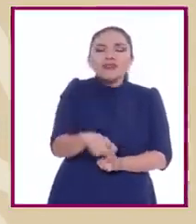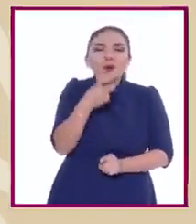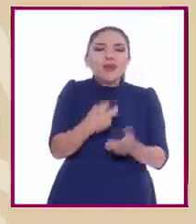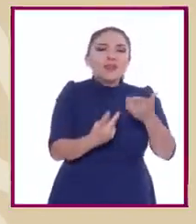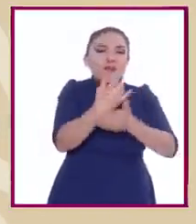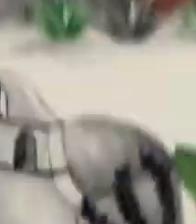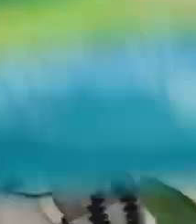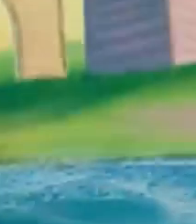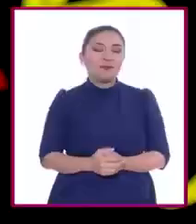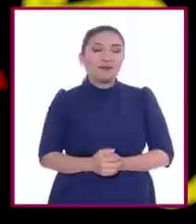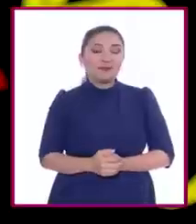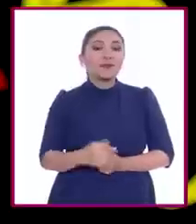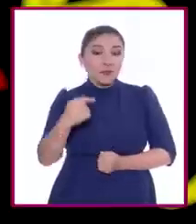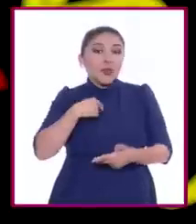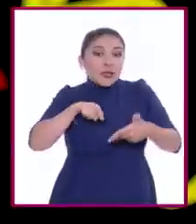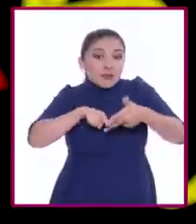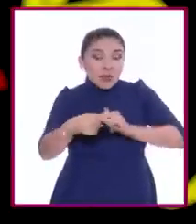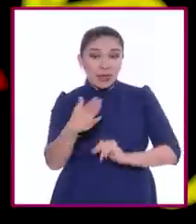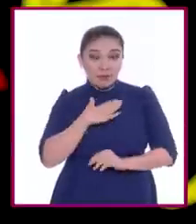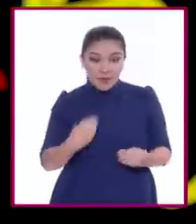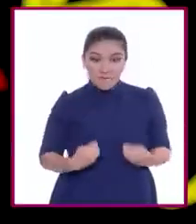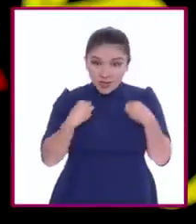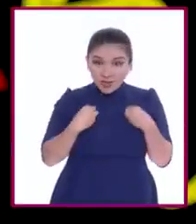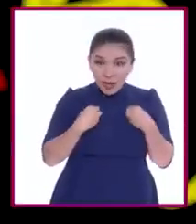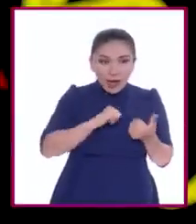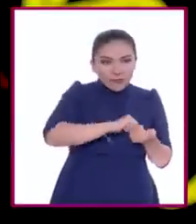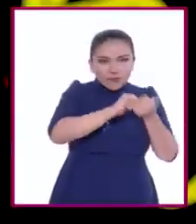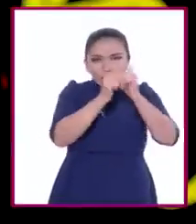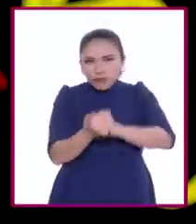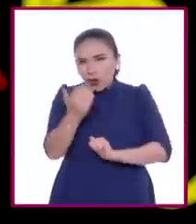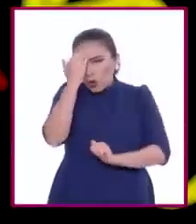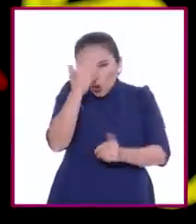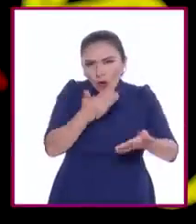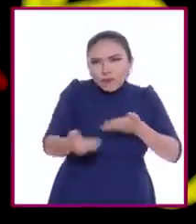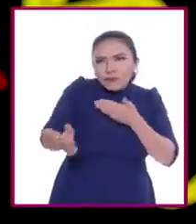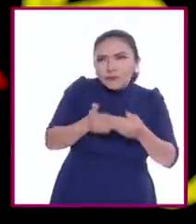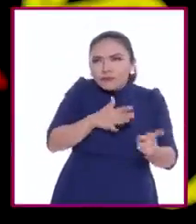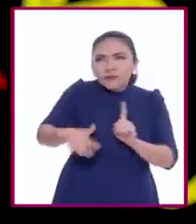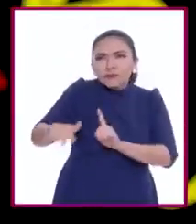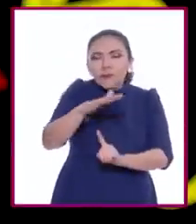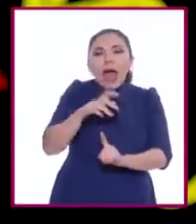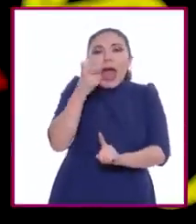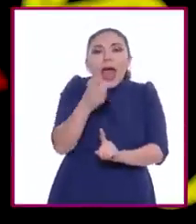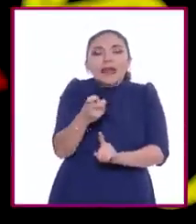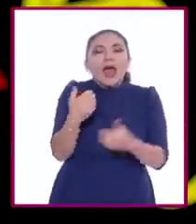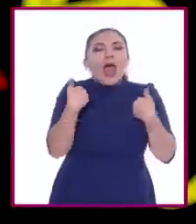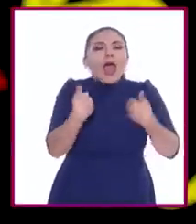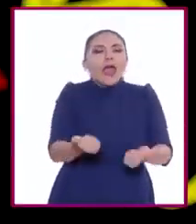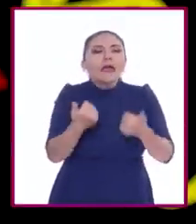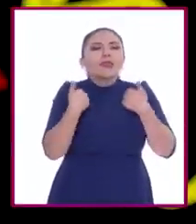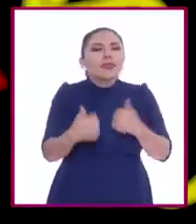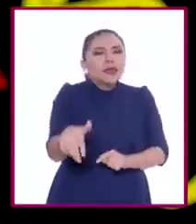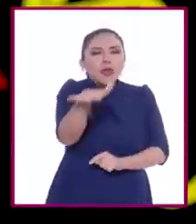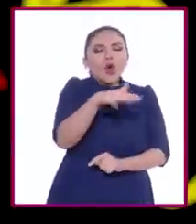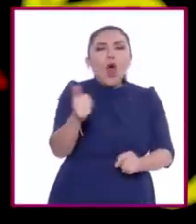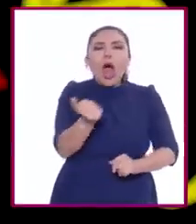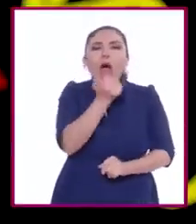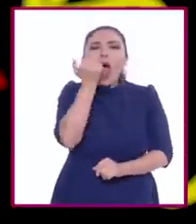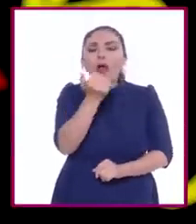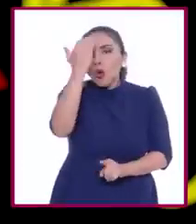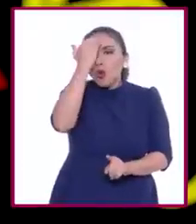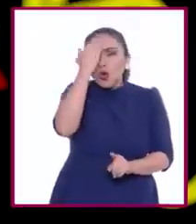este proyecto requiere. Si lo llevé desde la vida cotidiana y desde el recorrido es también para contextualizar a todos y cada uno de